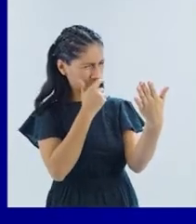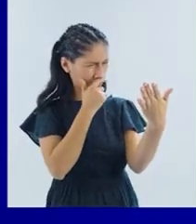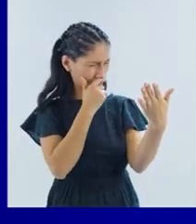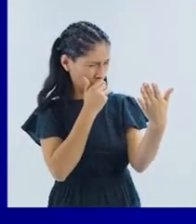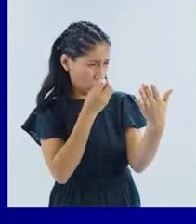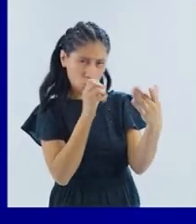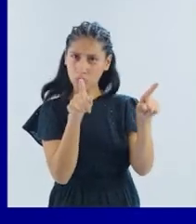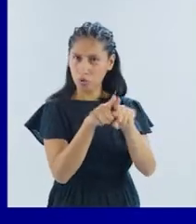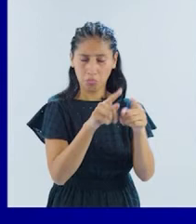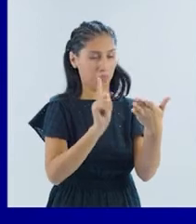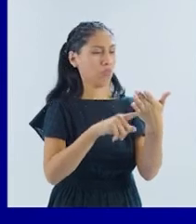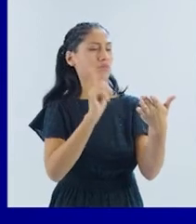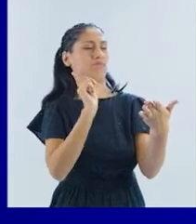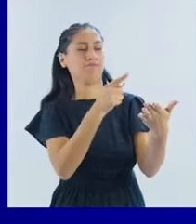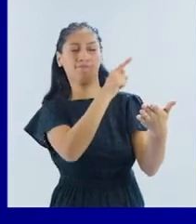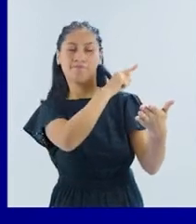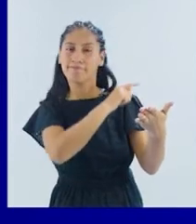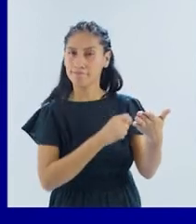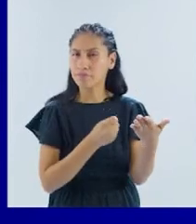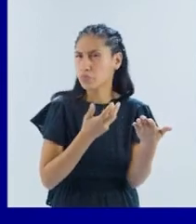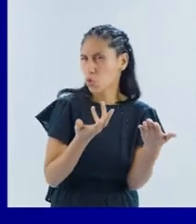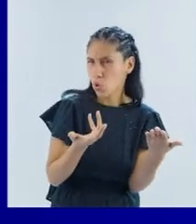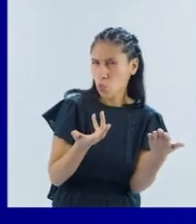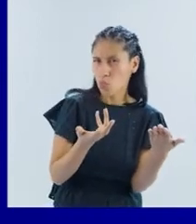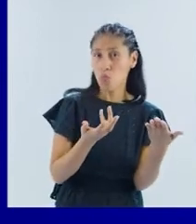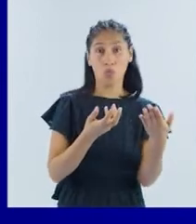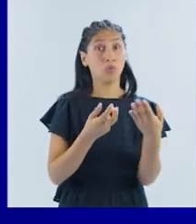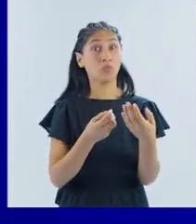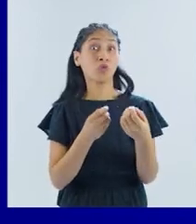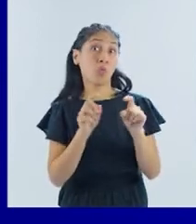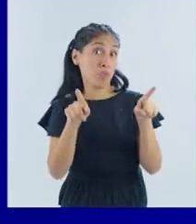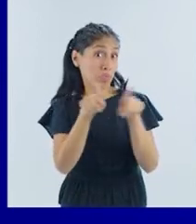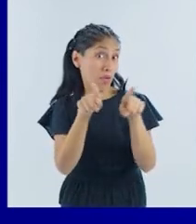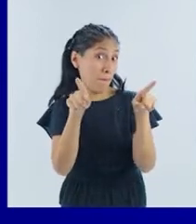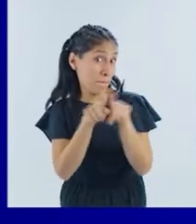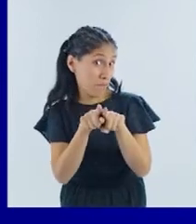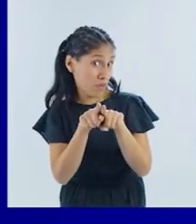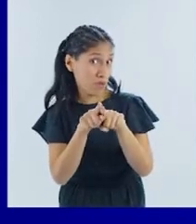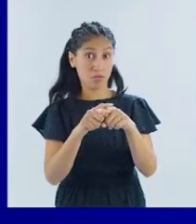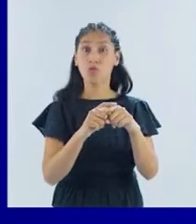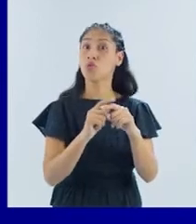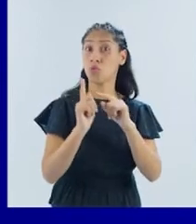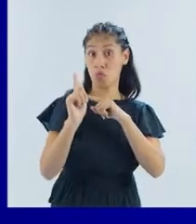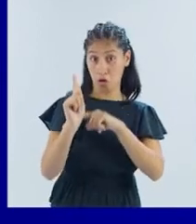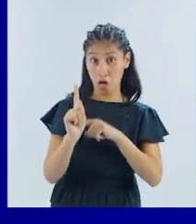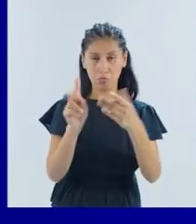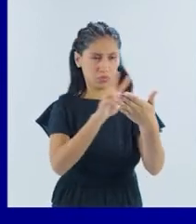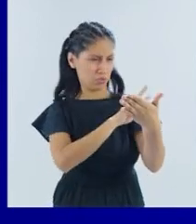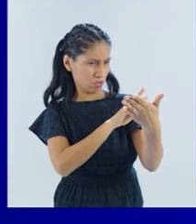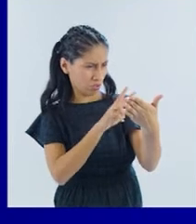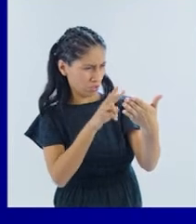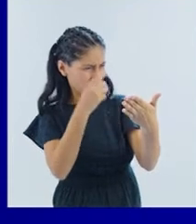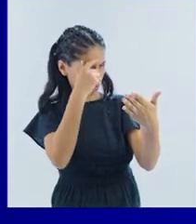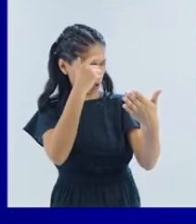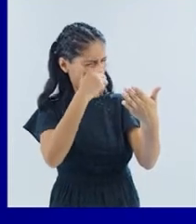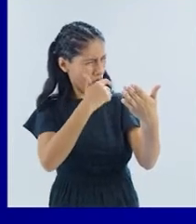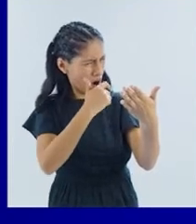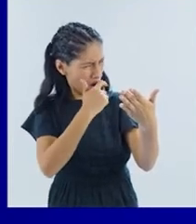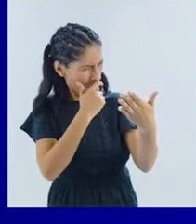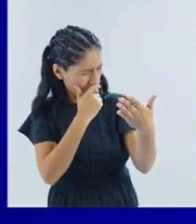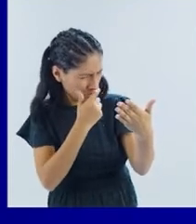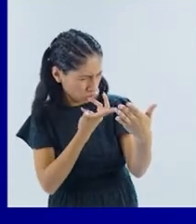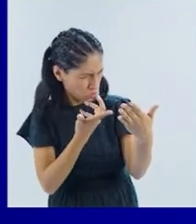un posicionamiento en concreto. Es decir, puede pretender cambiar de idea al lector, en el caso de que éste